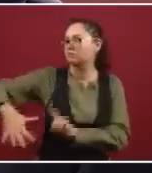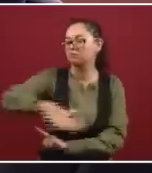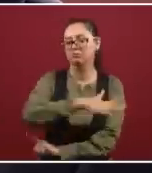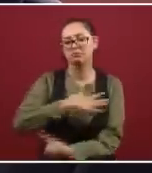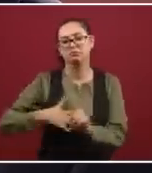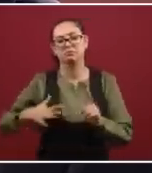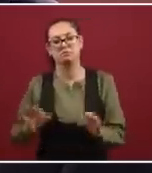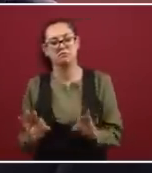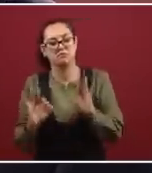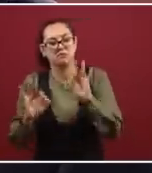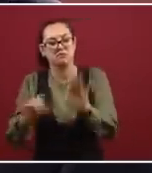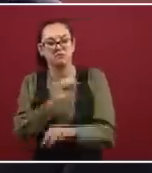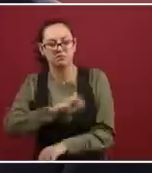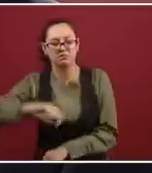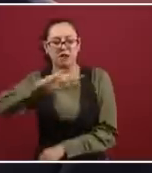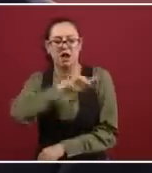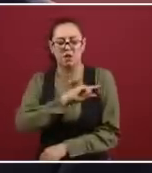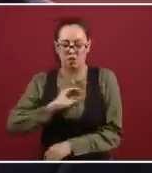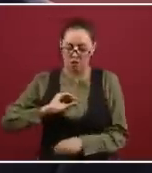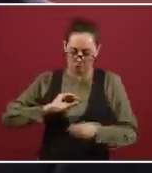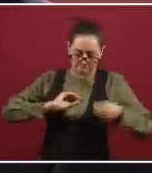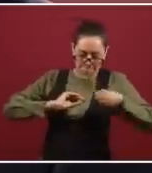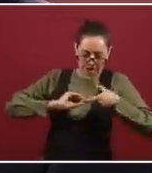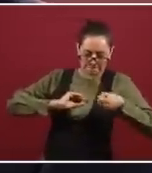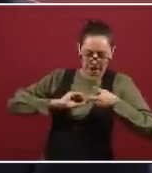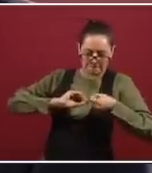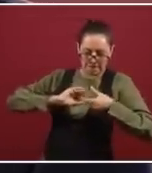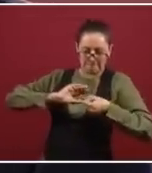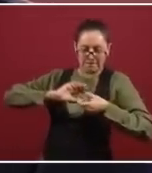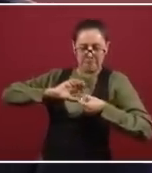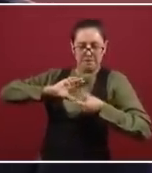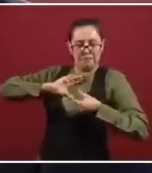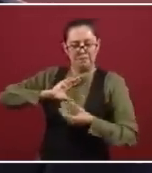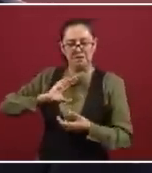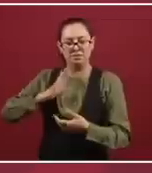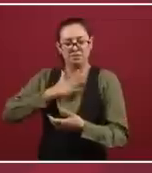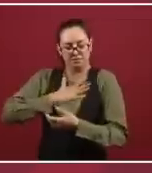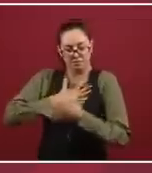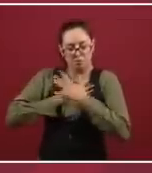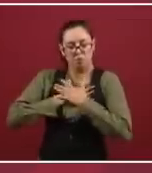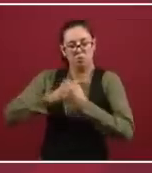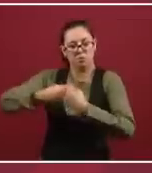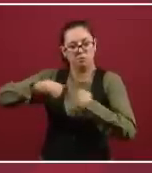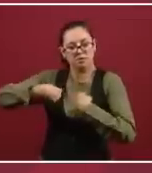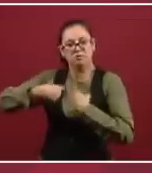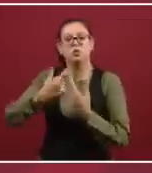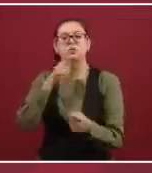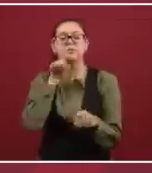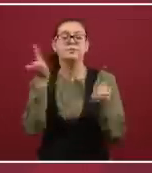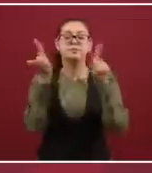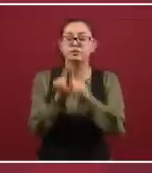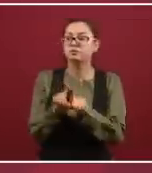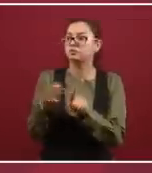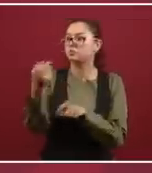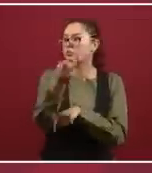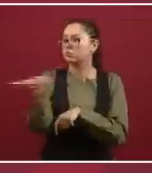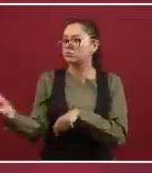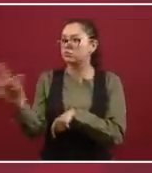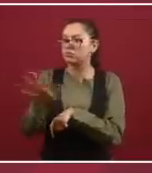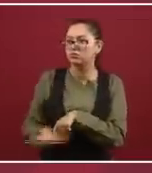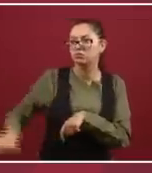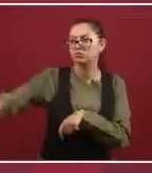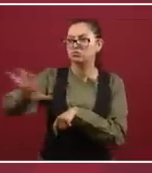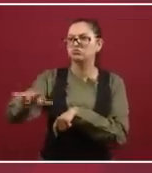implica la autoestima, que implica la autovaloración, que implica el ser reconocido como un miembro